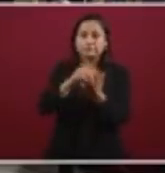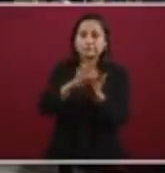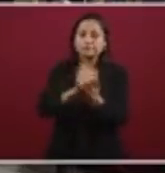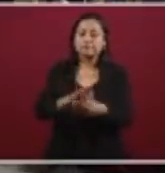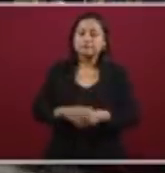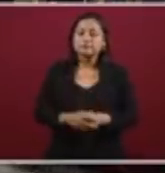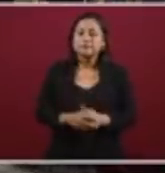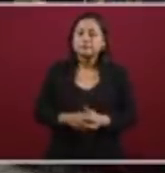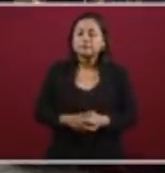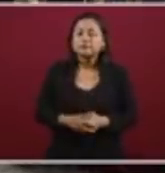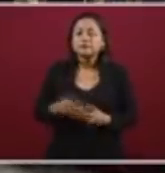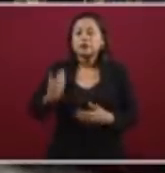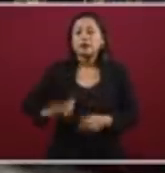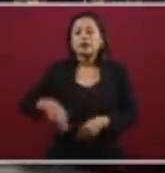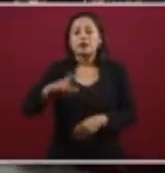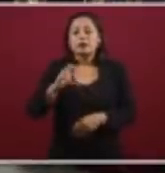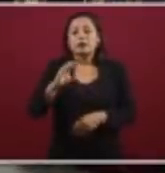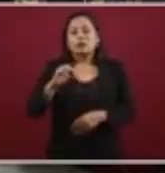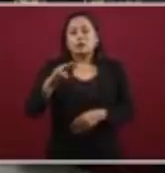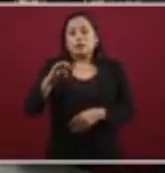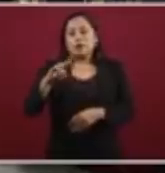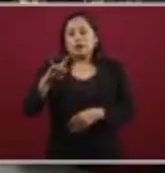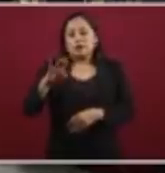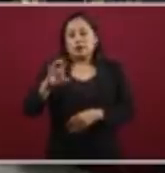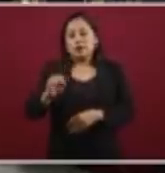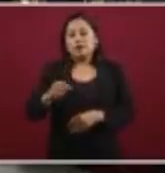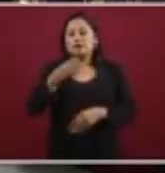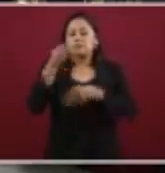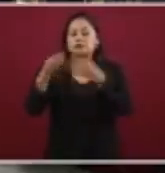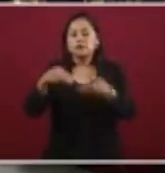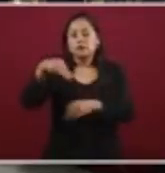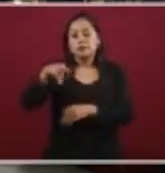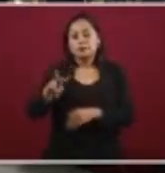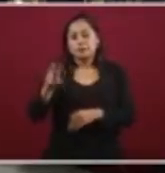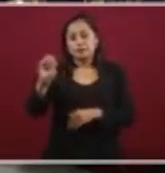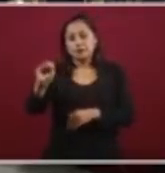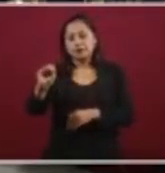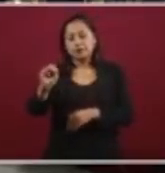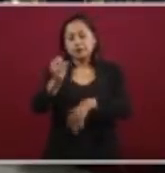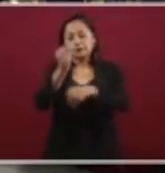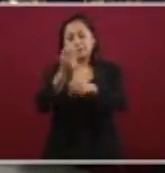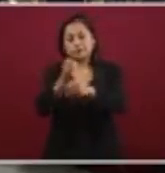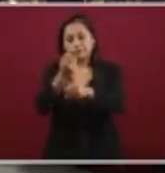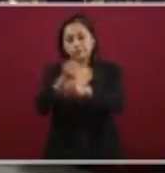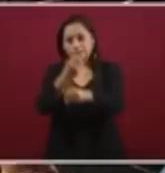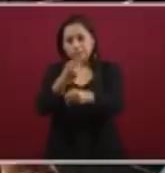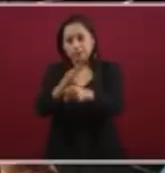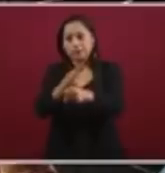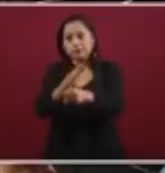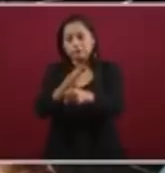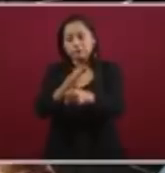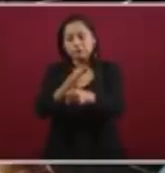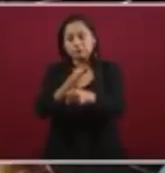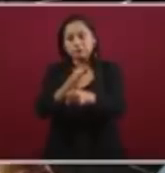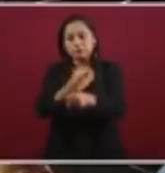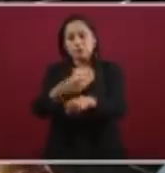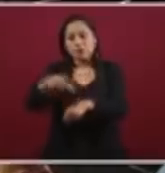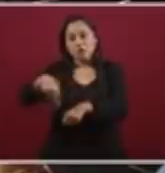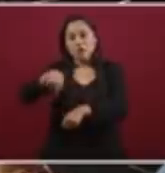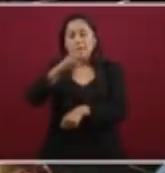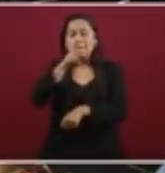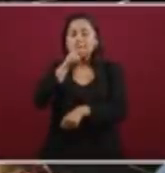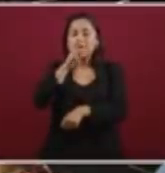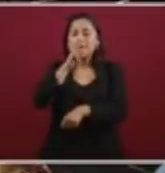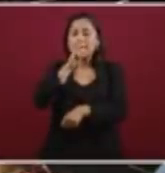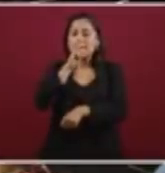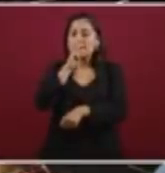rocío méndez noticias mb/s subsecretario los padres estuvieron muy inconformes porque desde un